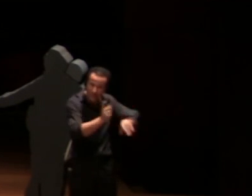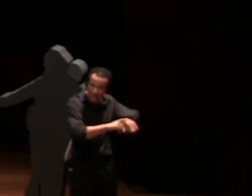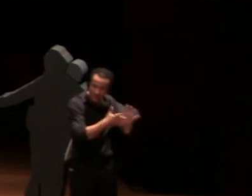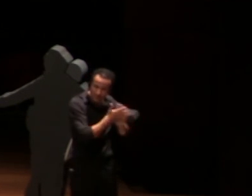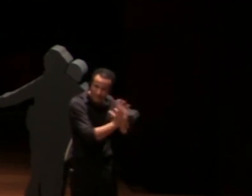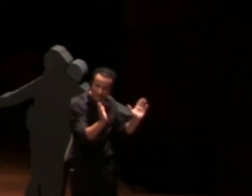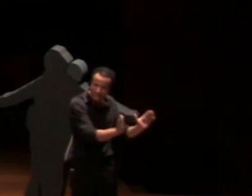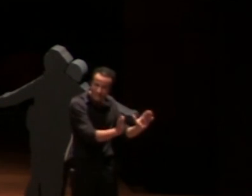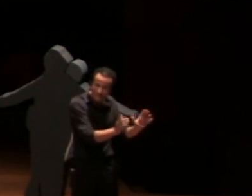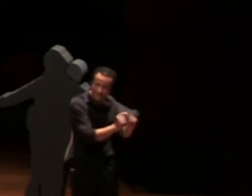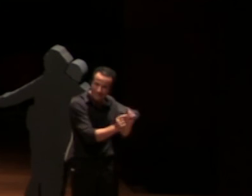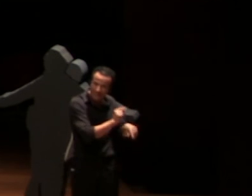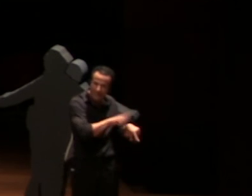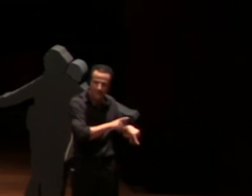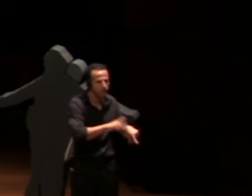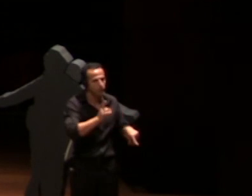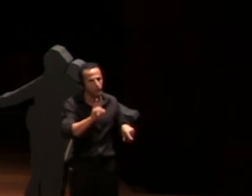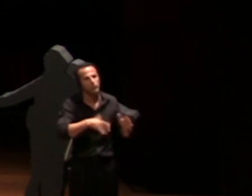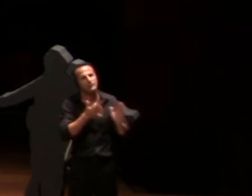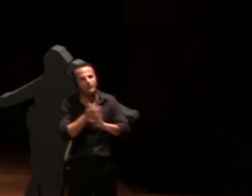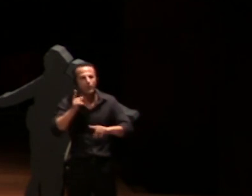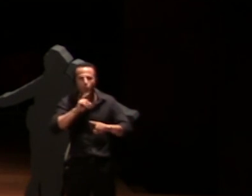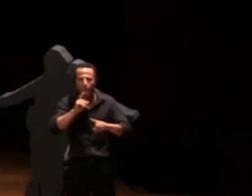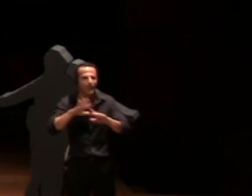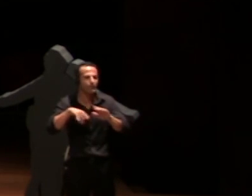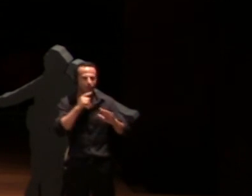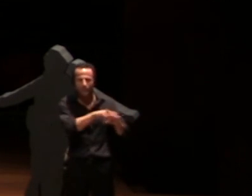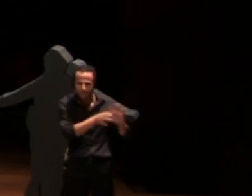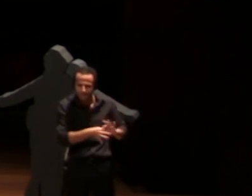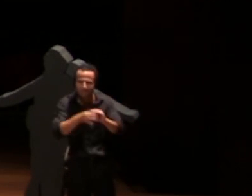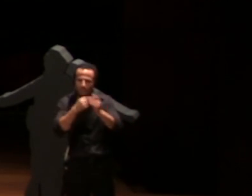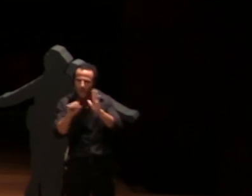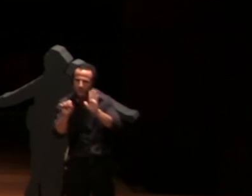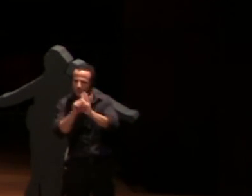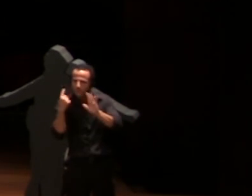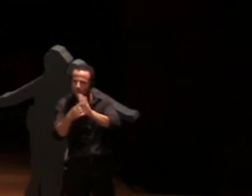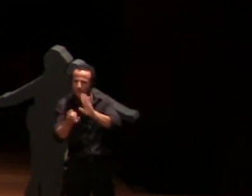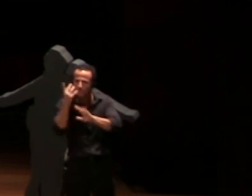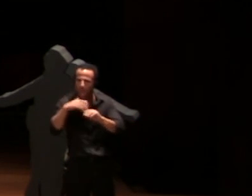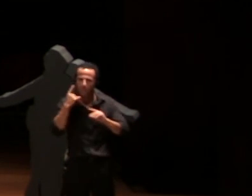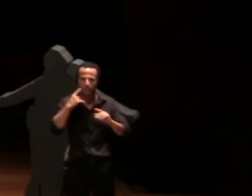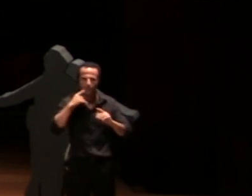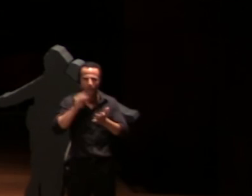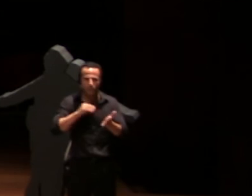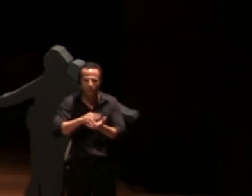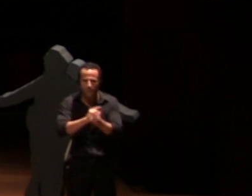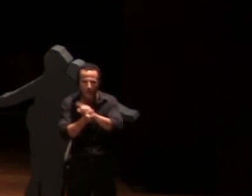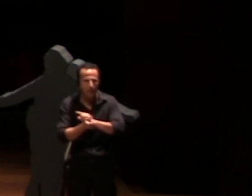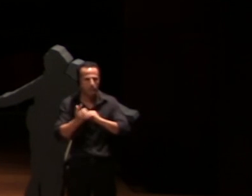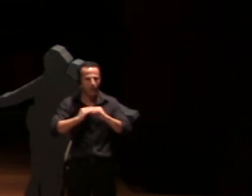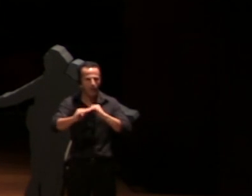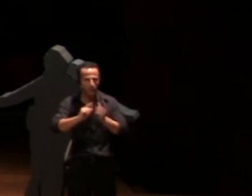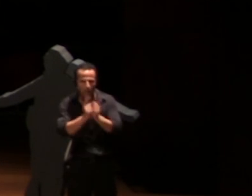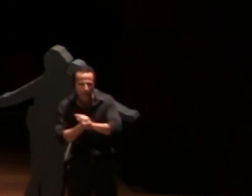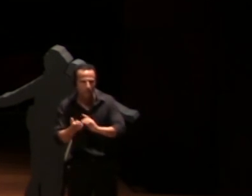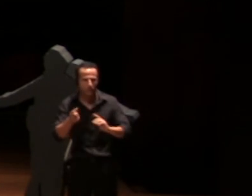las magnitudes relacionadas con el análisis espectral de las señales, sobre todo con los cambios de frecuencia, los armónicos, otro tipo de